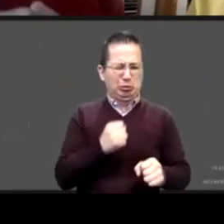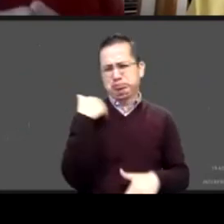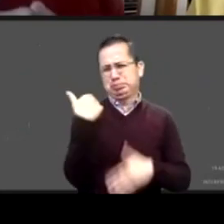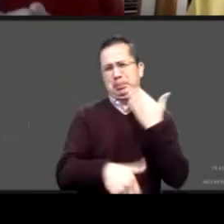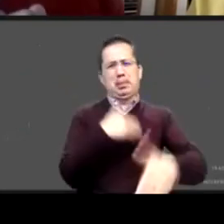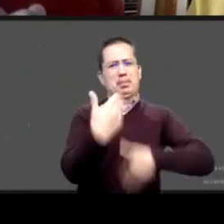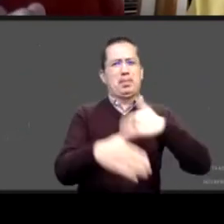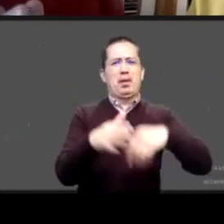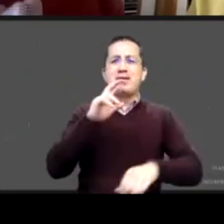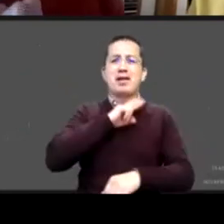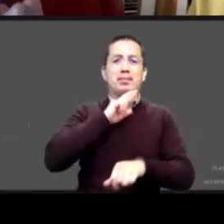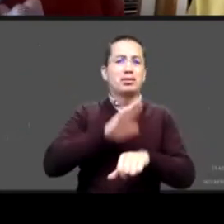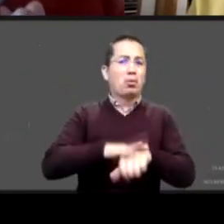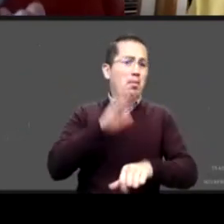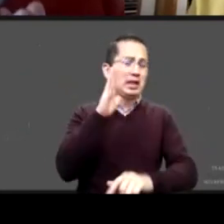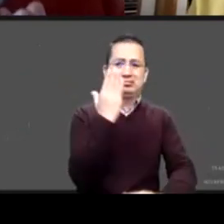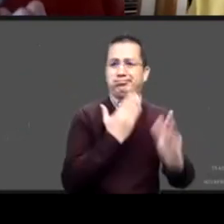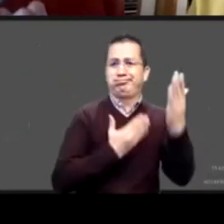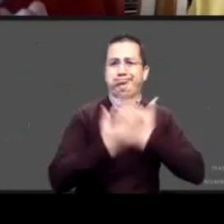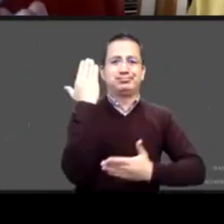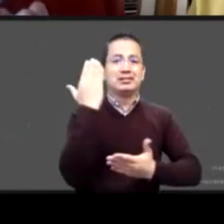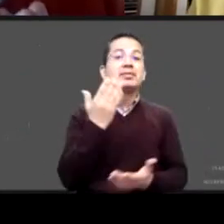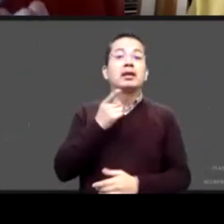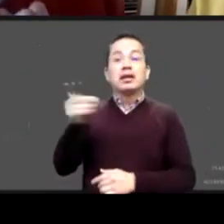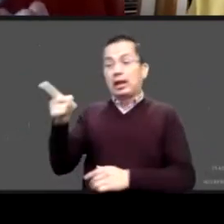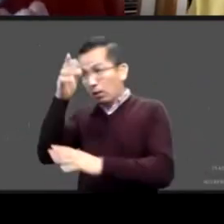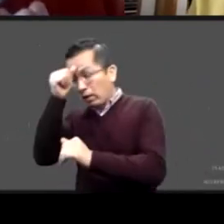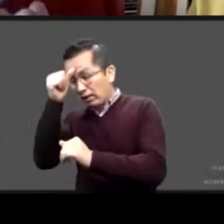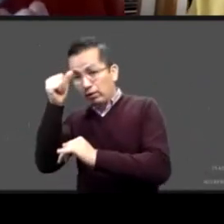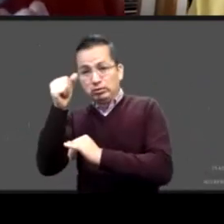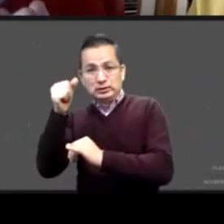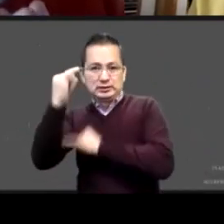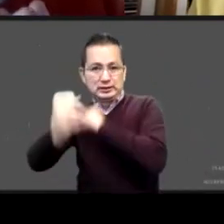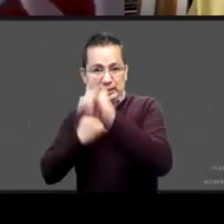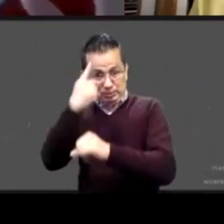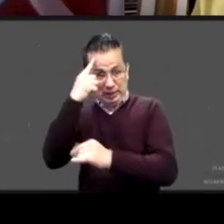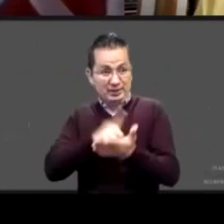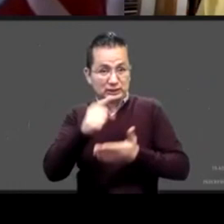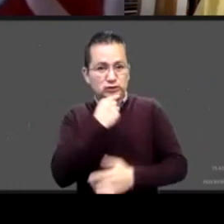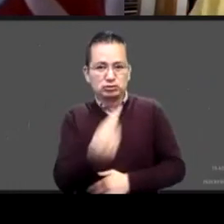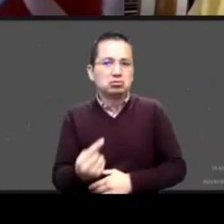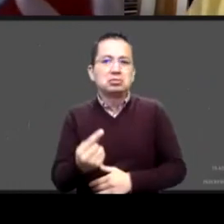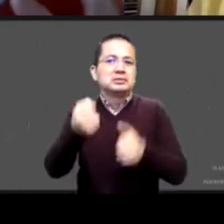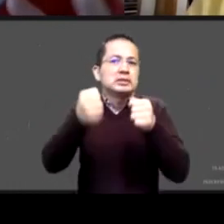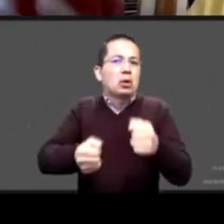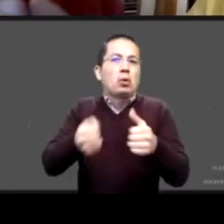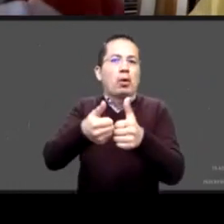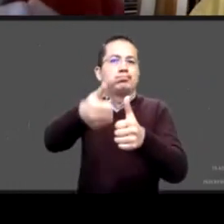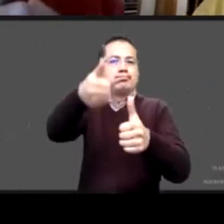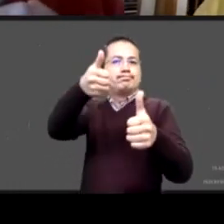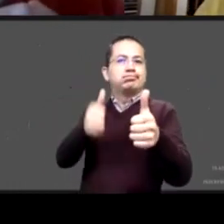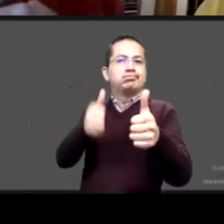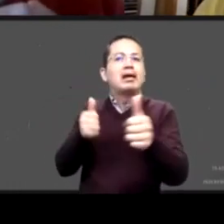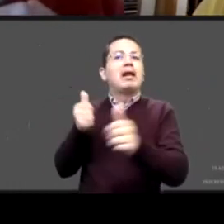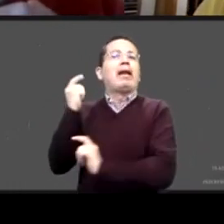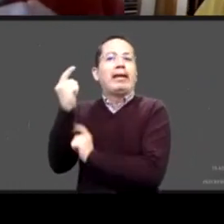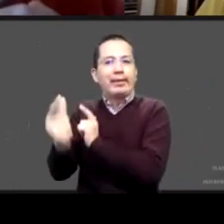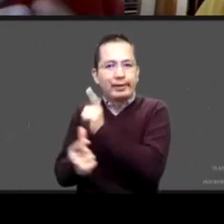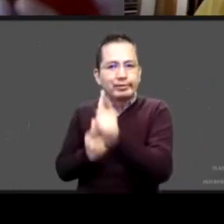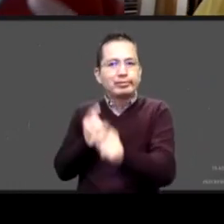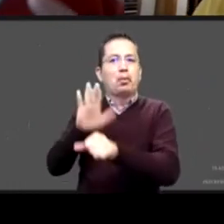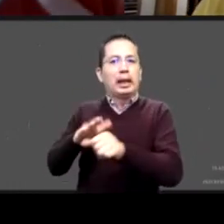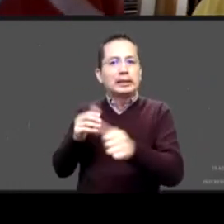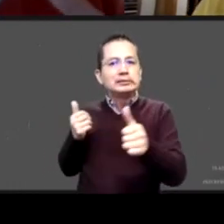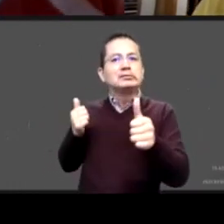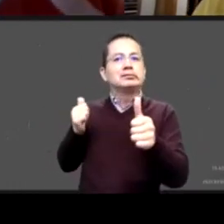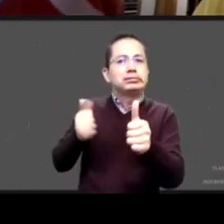nuestro marco de referencia, que es la Convención. Y esto nos lleva a estar muy atentos de